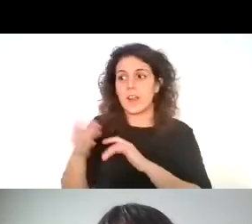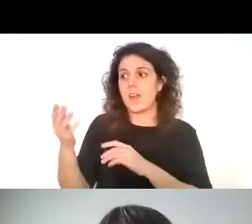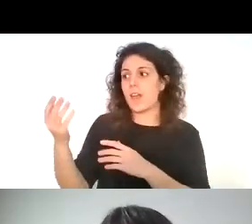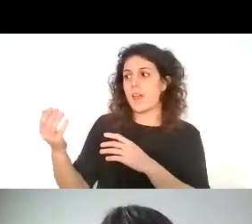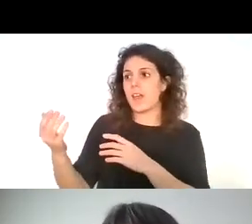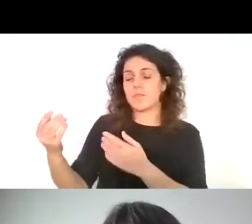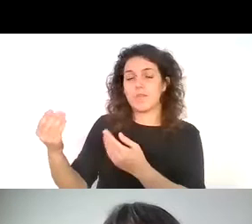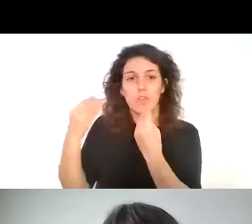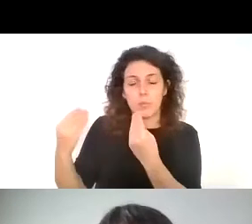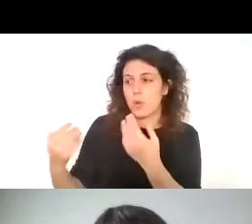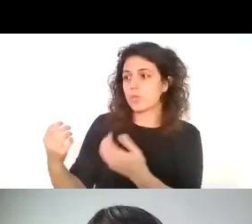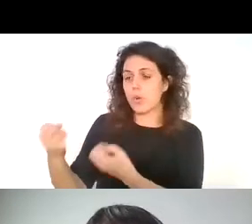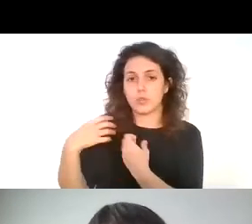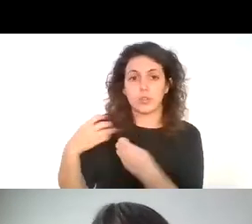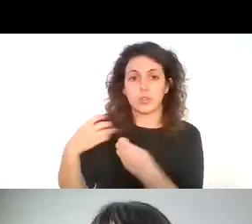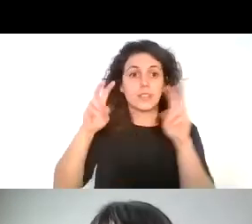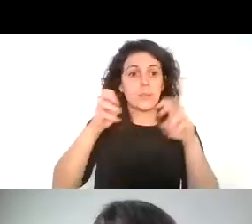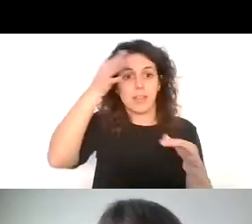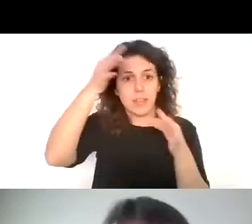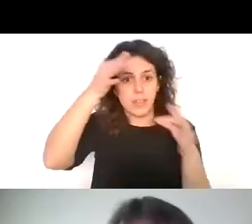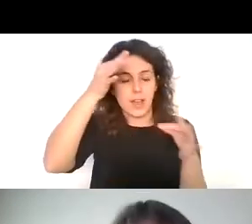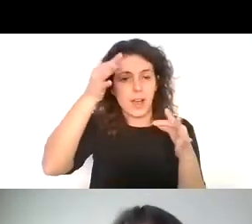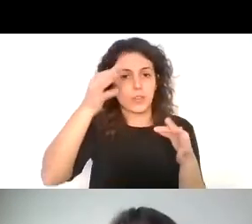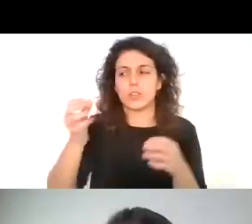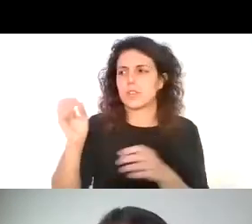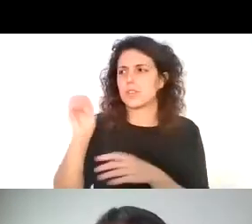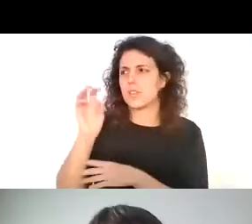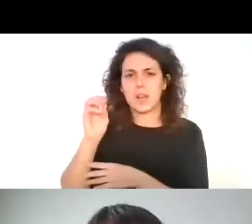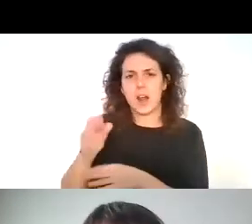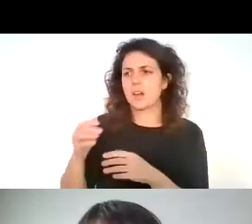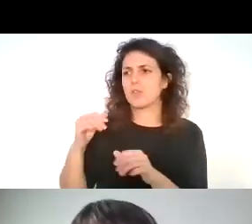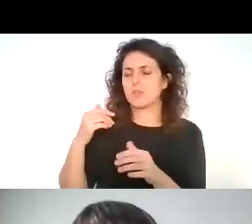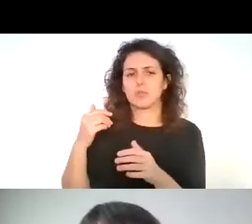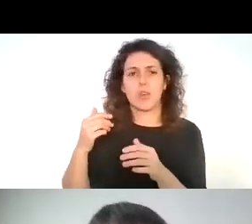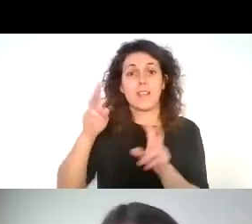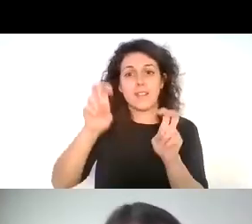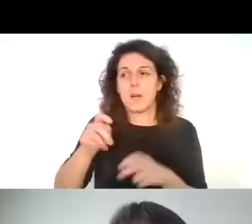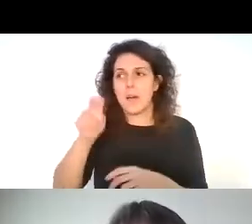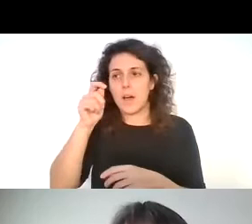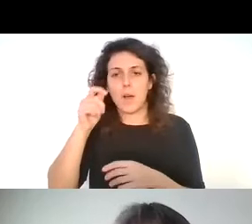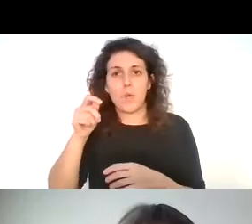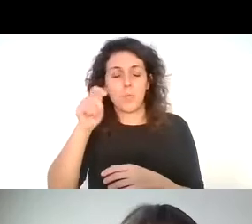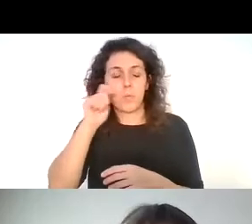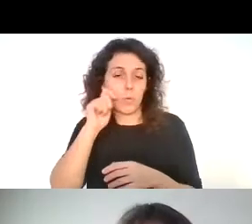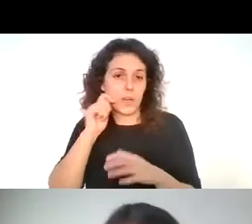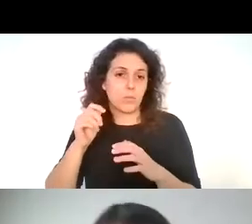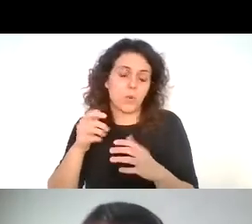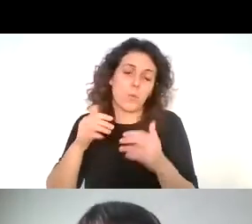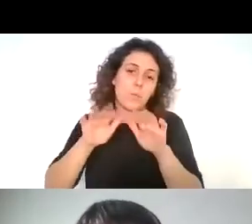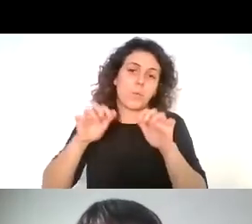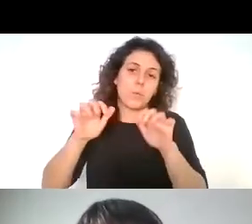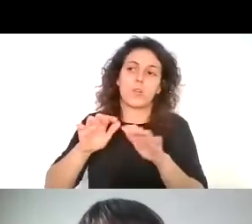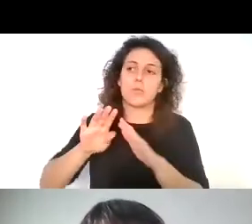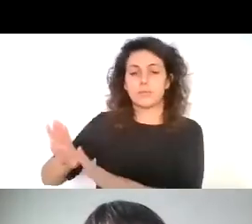de todos los datos que se han ido comentando en todos estos seminarios, pues, el público que estamos dejando de lado, pues, la fidelidad